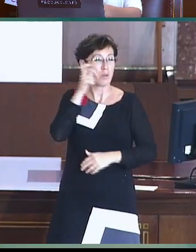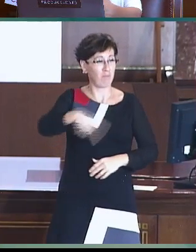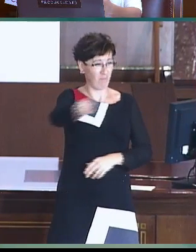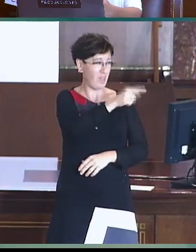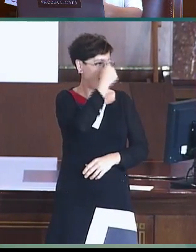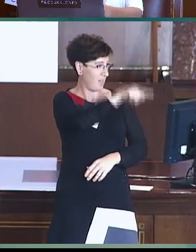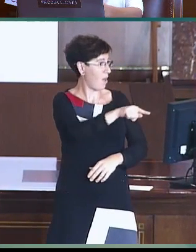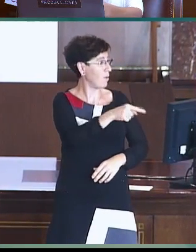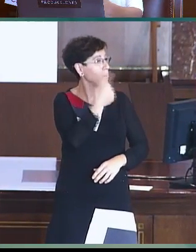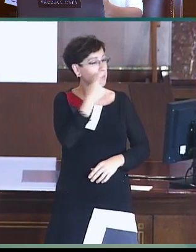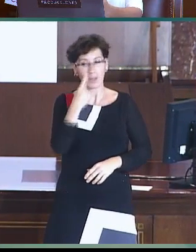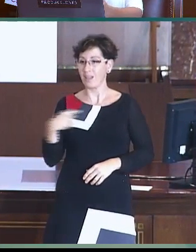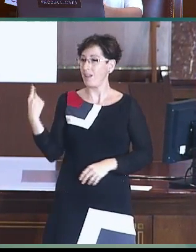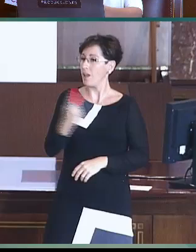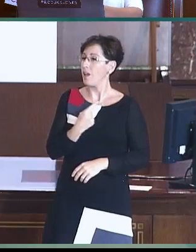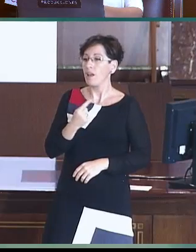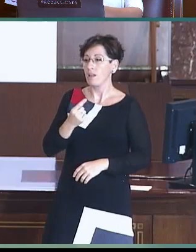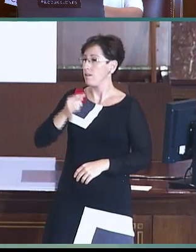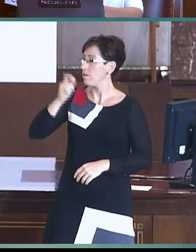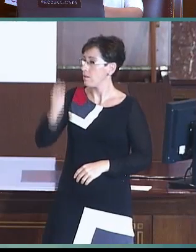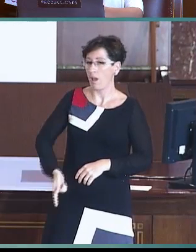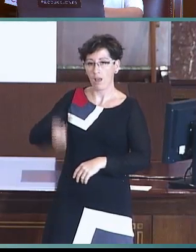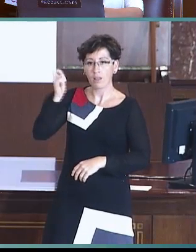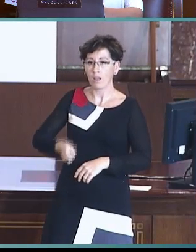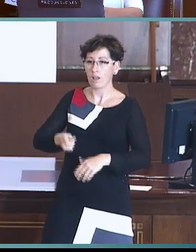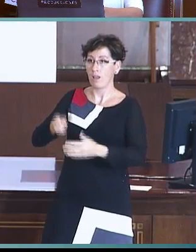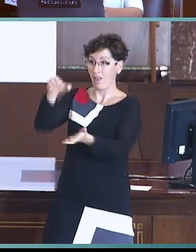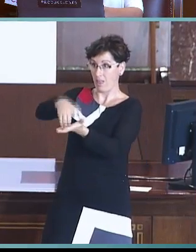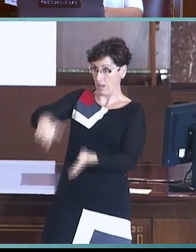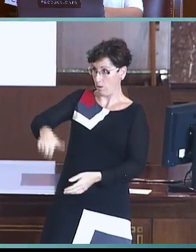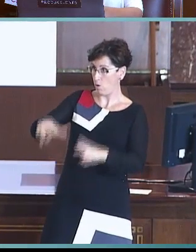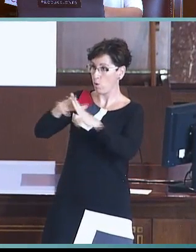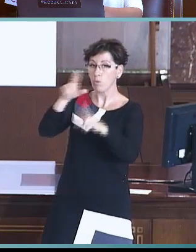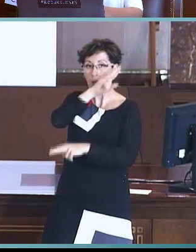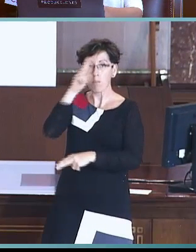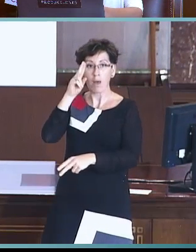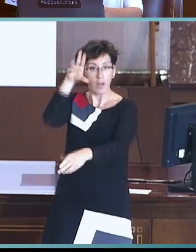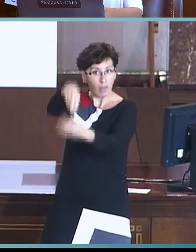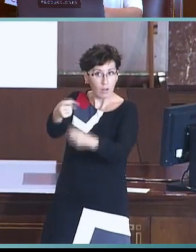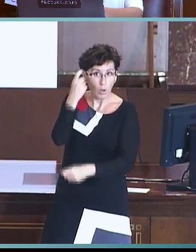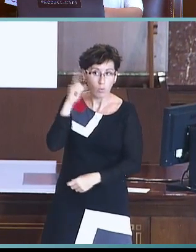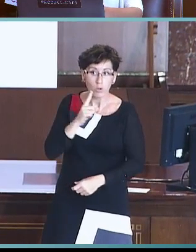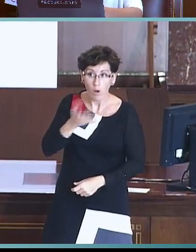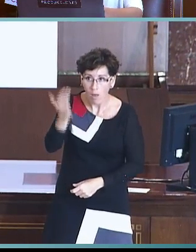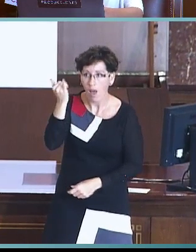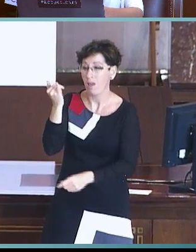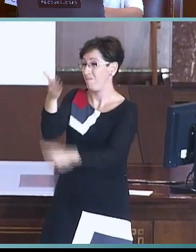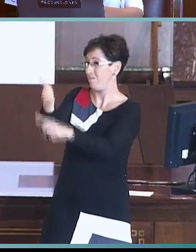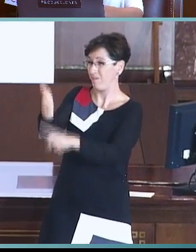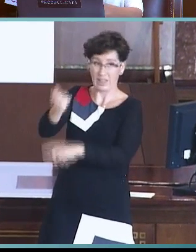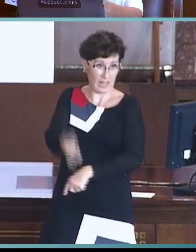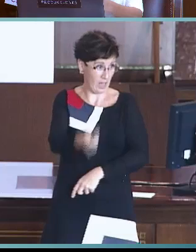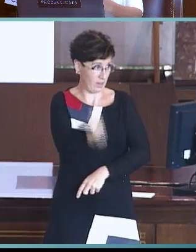dedicamos a intervenir en casi todos los centros de la Comunidad de Madrid que tienen alumnos sordos. Y en estos centros lo que hacemos